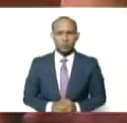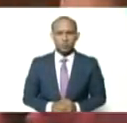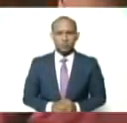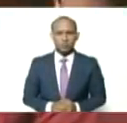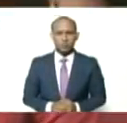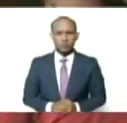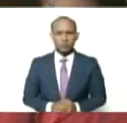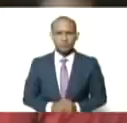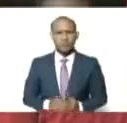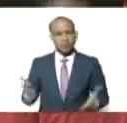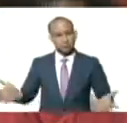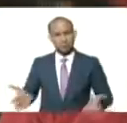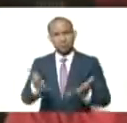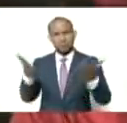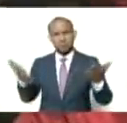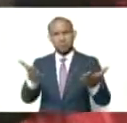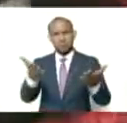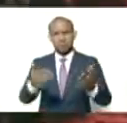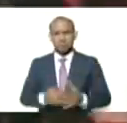Vamos, pues.